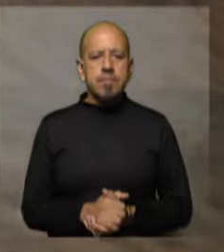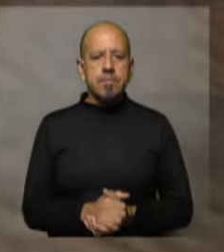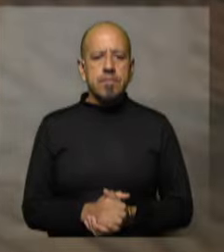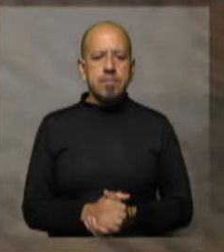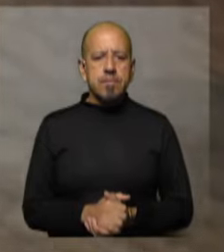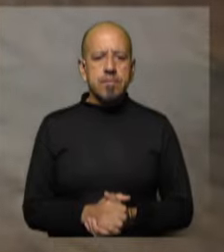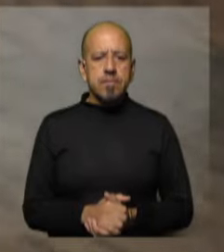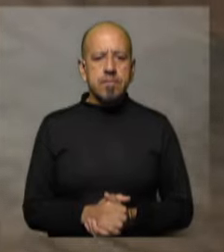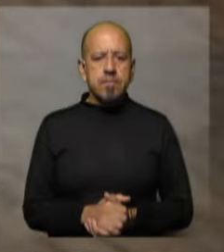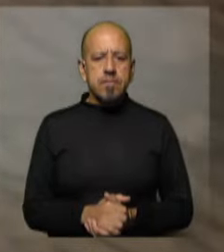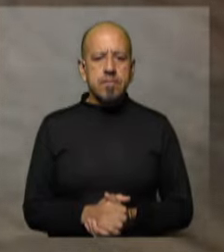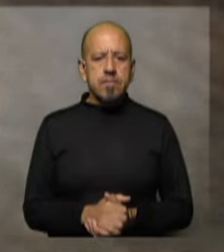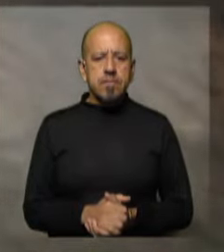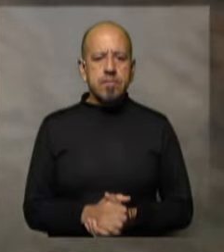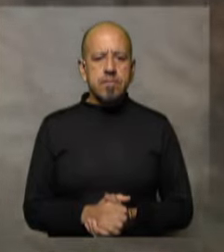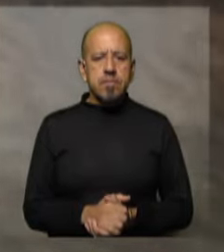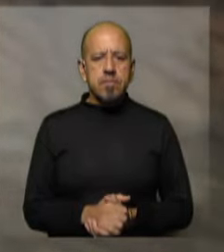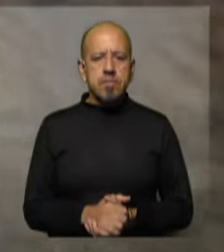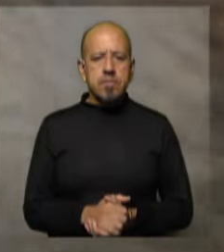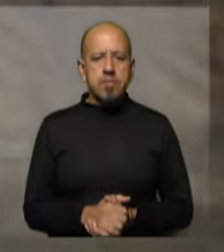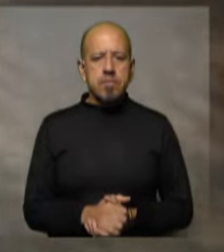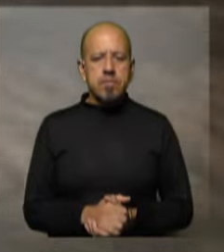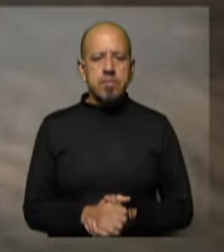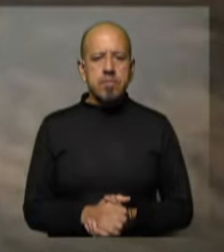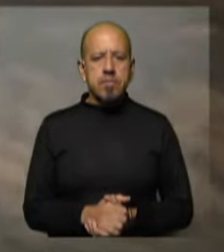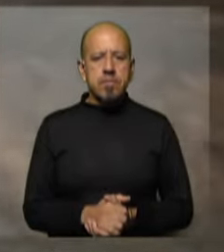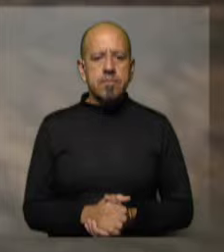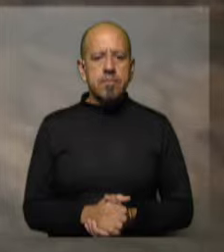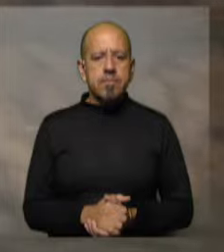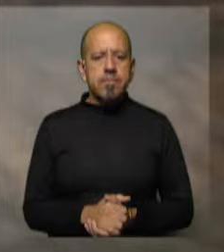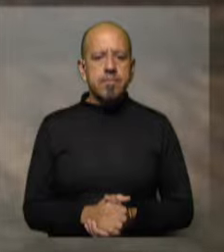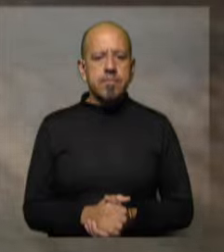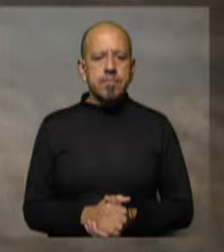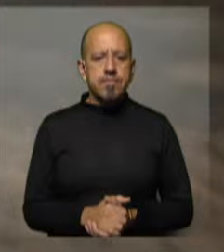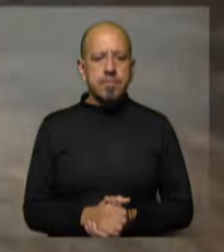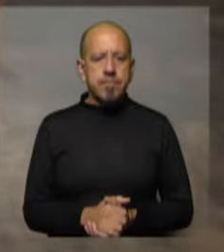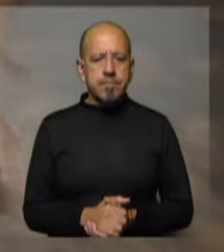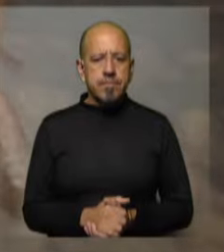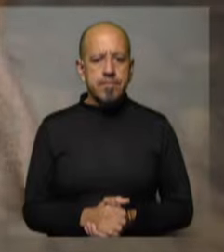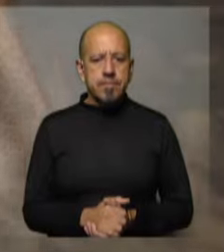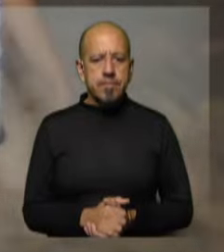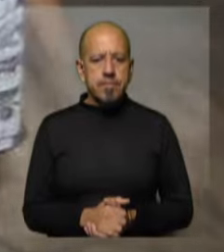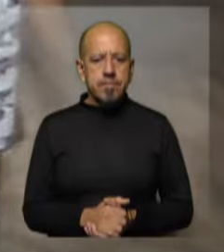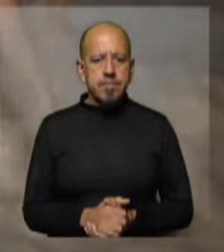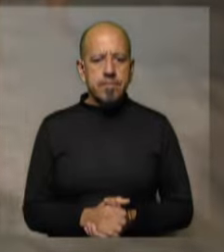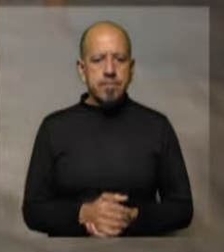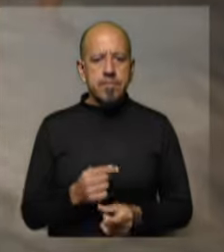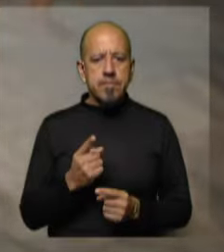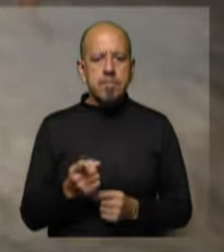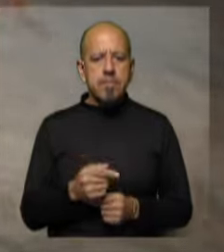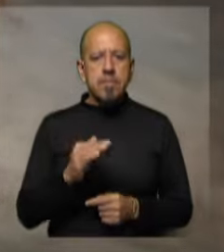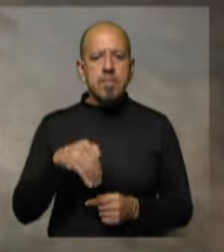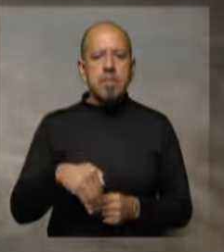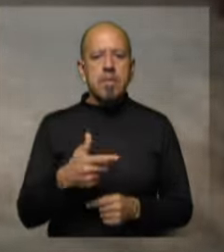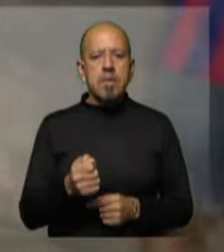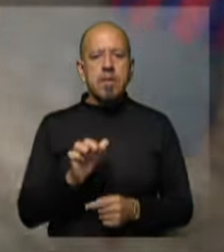repletas, pero el foco seguramente está acá, la zona de Malvin ahí, y ahí estamos viendo una MAE, hay una fila acá con una